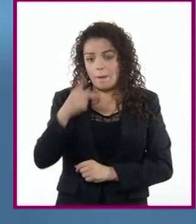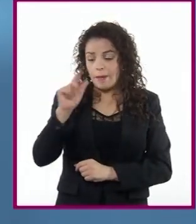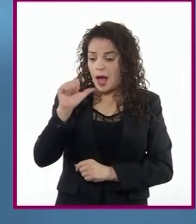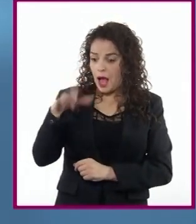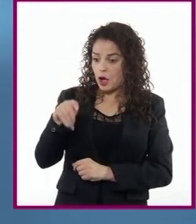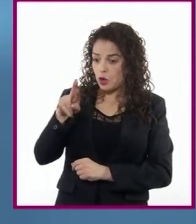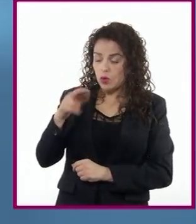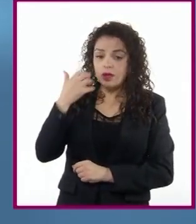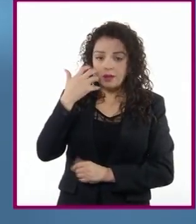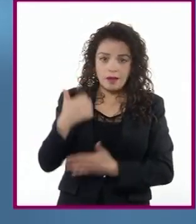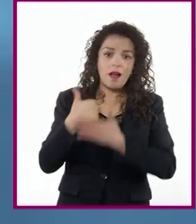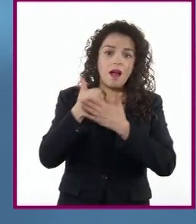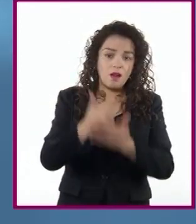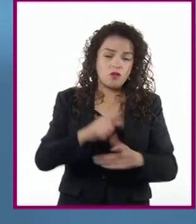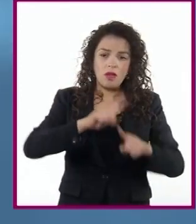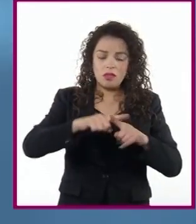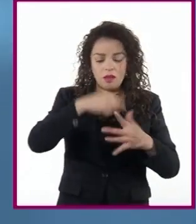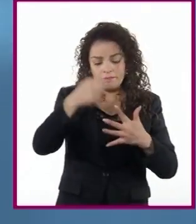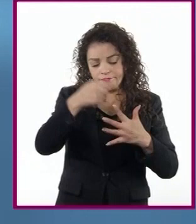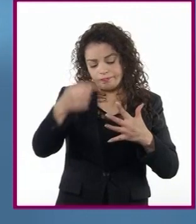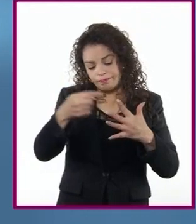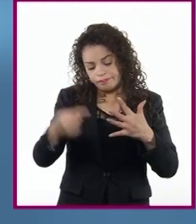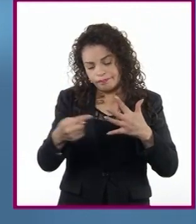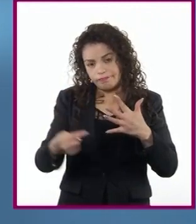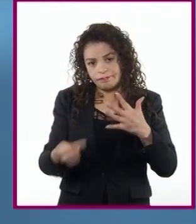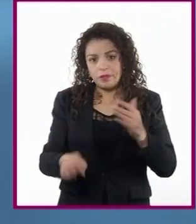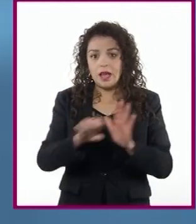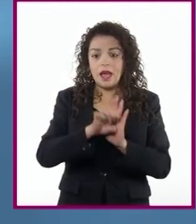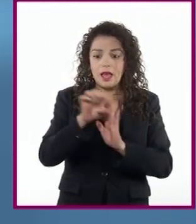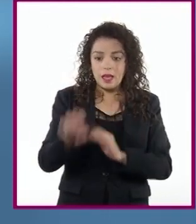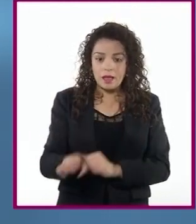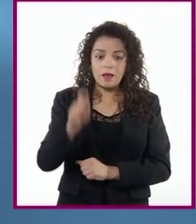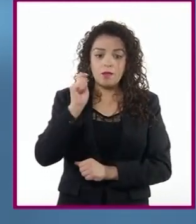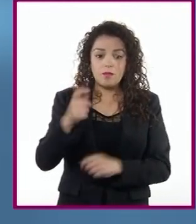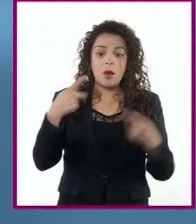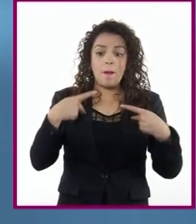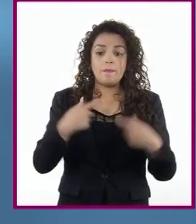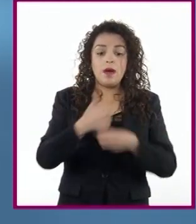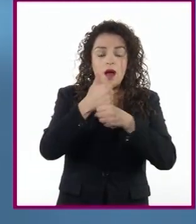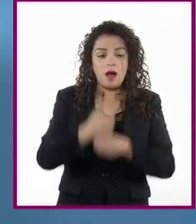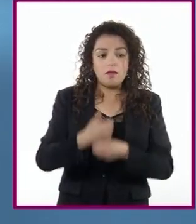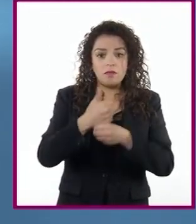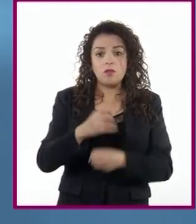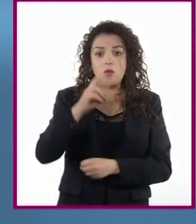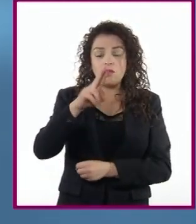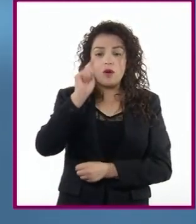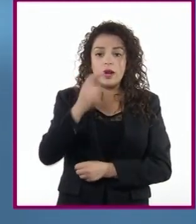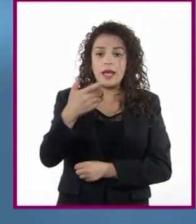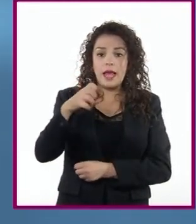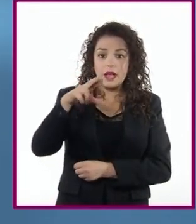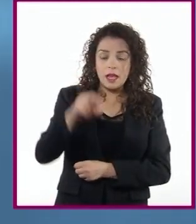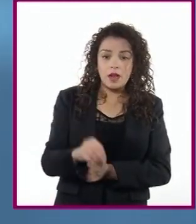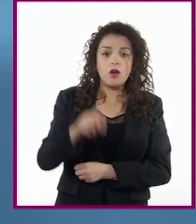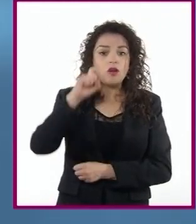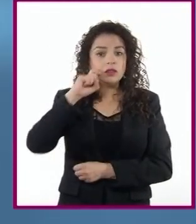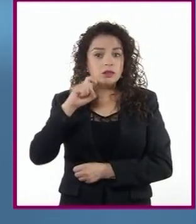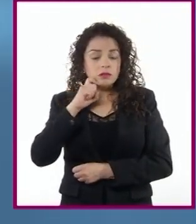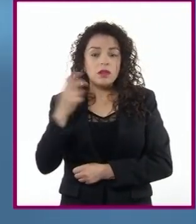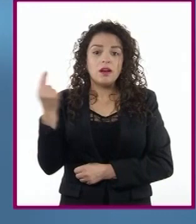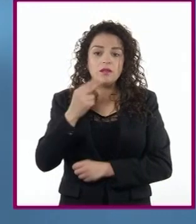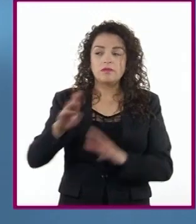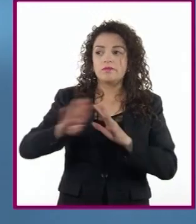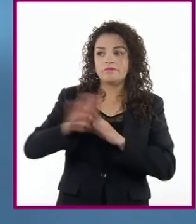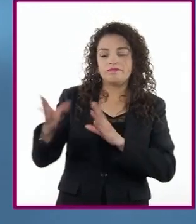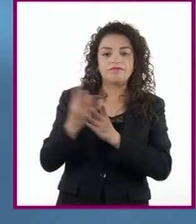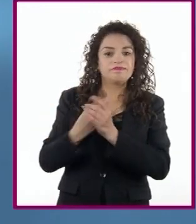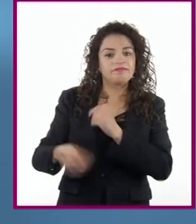que se presenta. Por ejemplo, acompañando a víctimas de violencia de género y sexual que deben abandonar sus países para